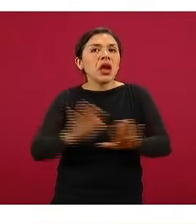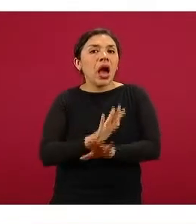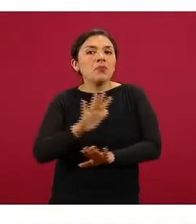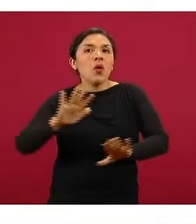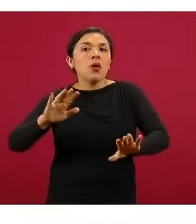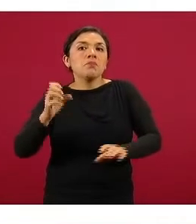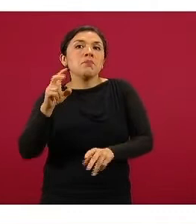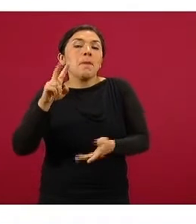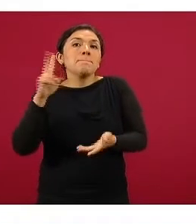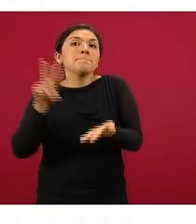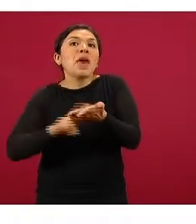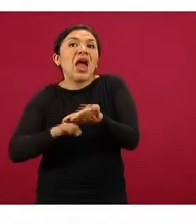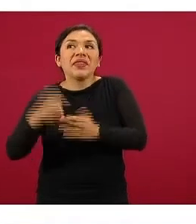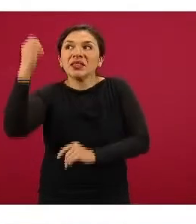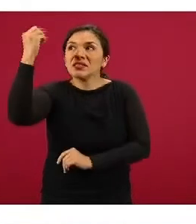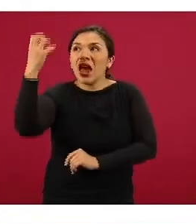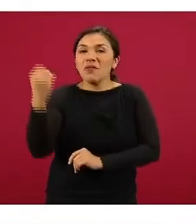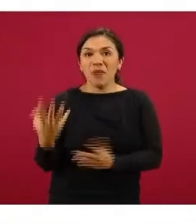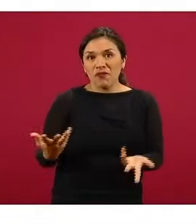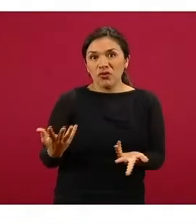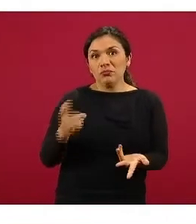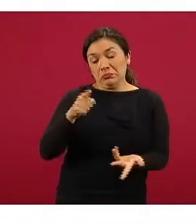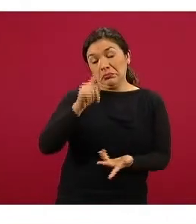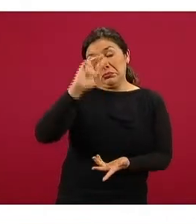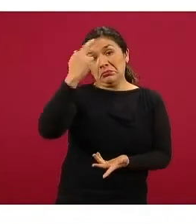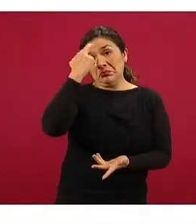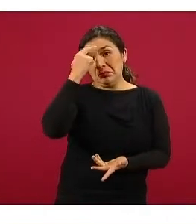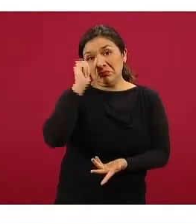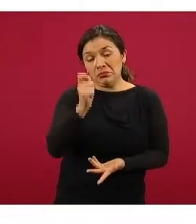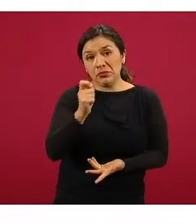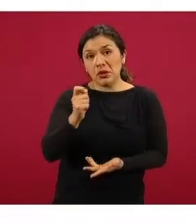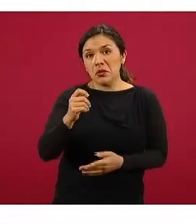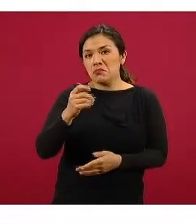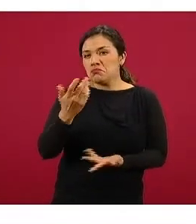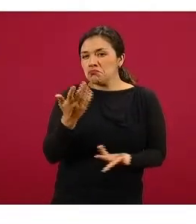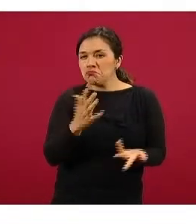verde en algunos lugares, y recordarles que el